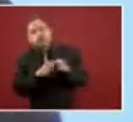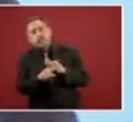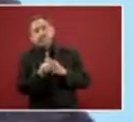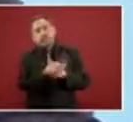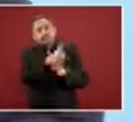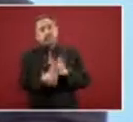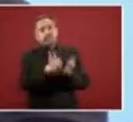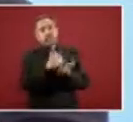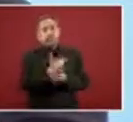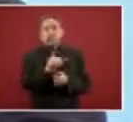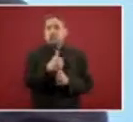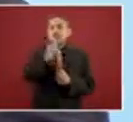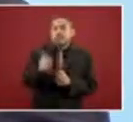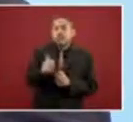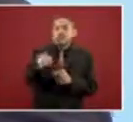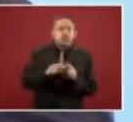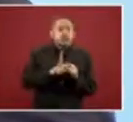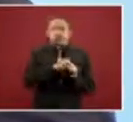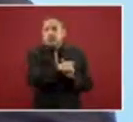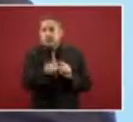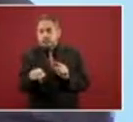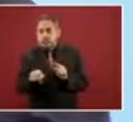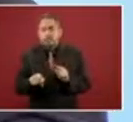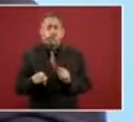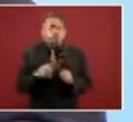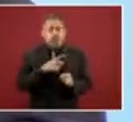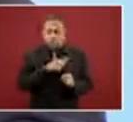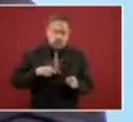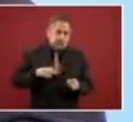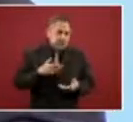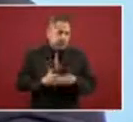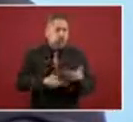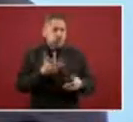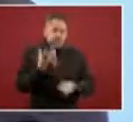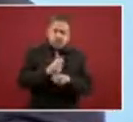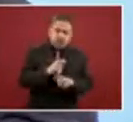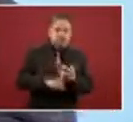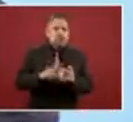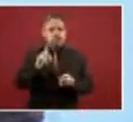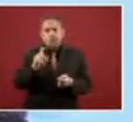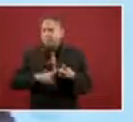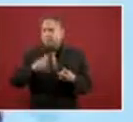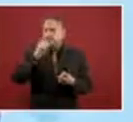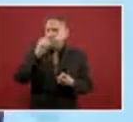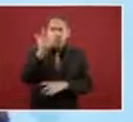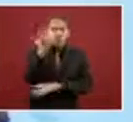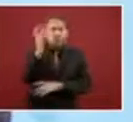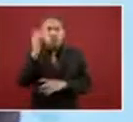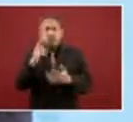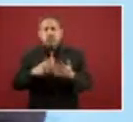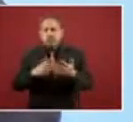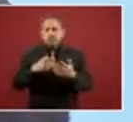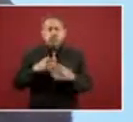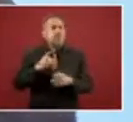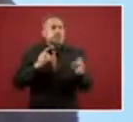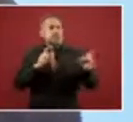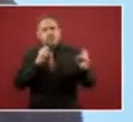en consideración las necesidades de equipamiento de servicios básicos, agua, drenaje, luz, árboles,